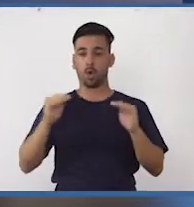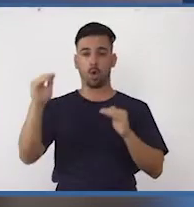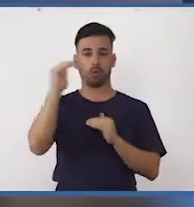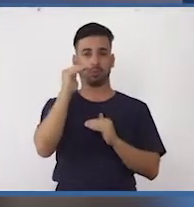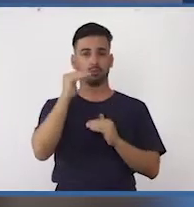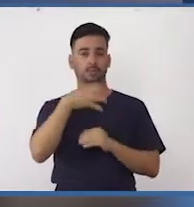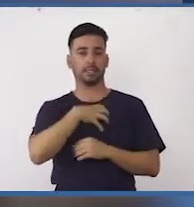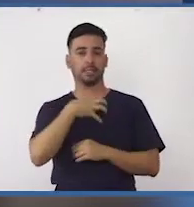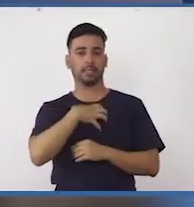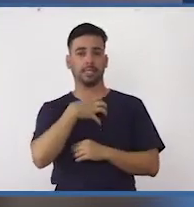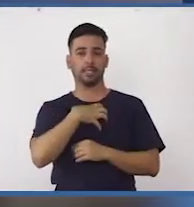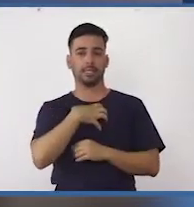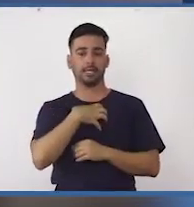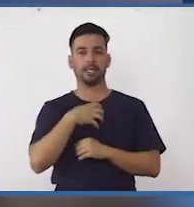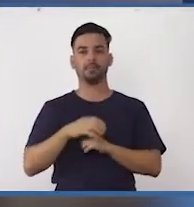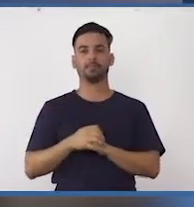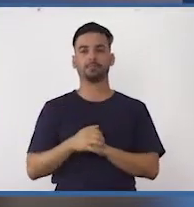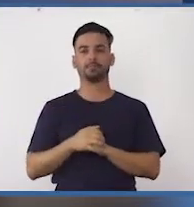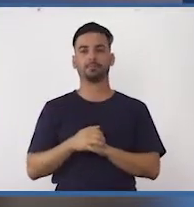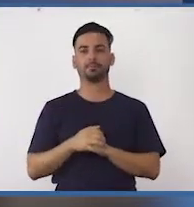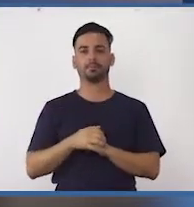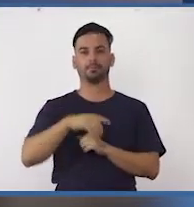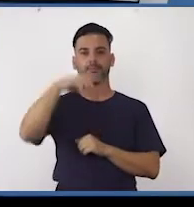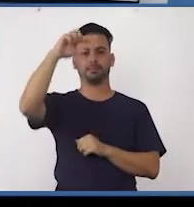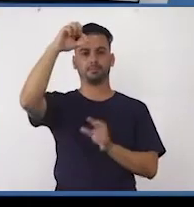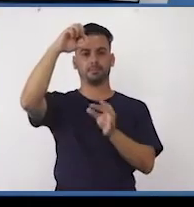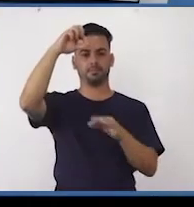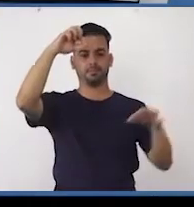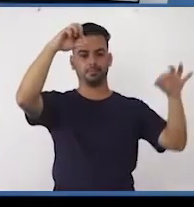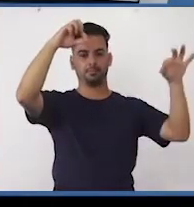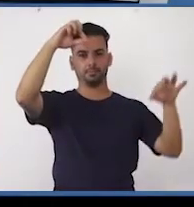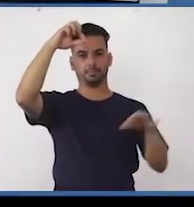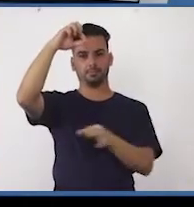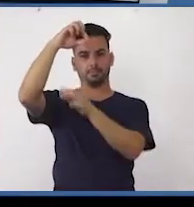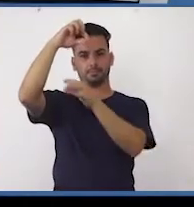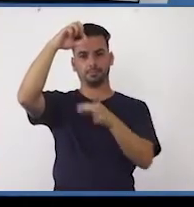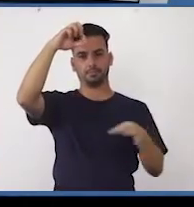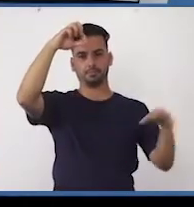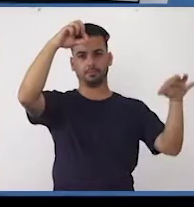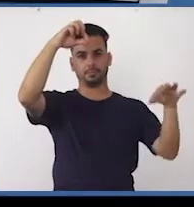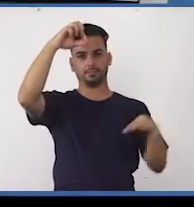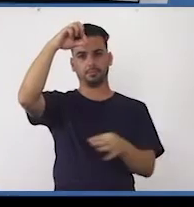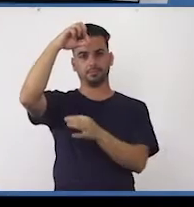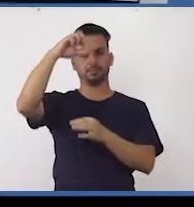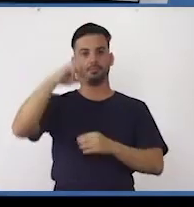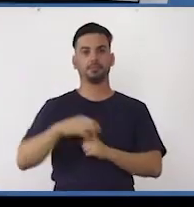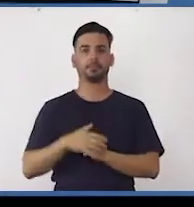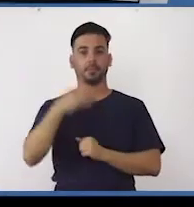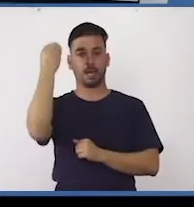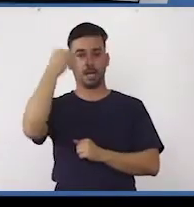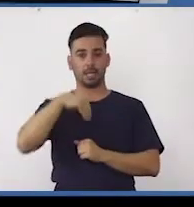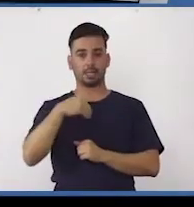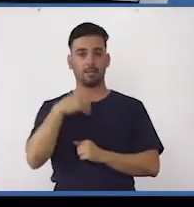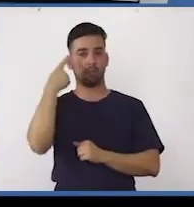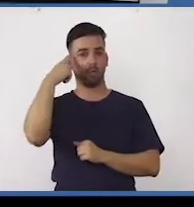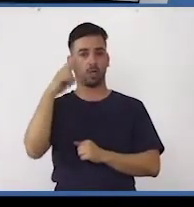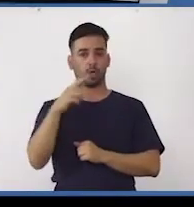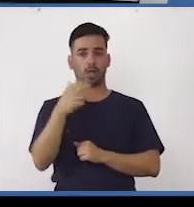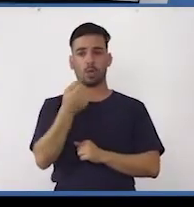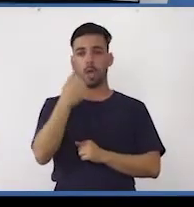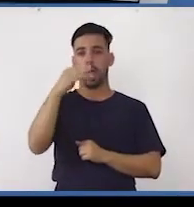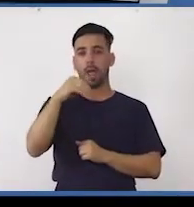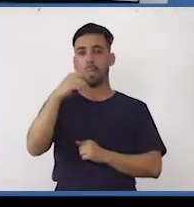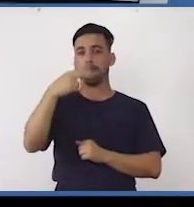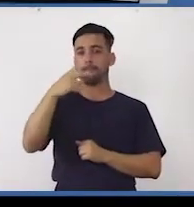del valor alrededor de cuál oscila. Por lo tanto, ya sabemos entonces y estamos recordando qué cosa es amplitud. ¿Qué cosa